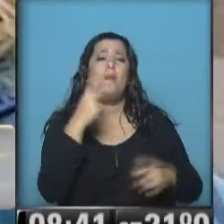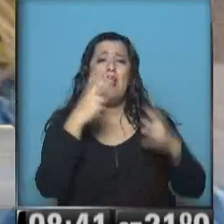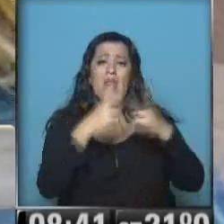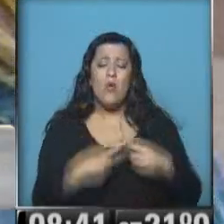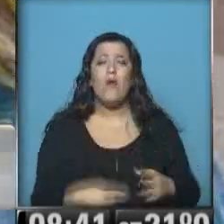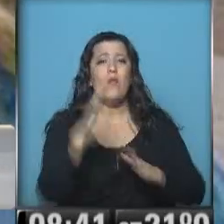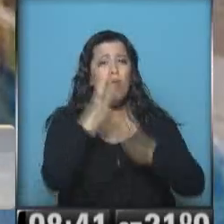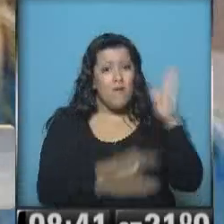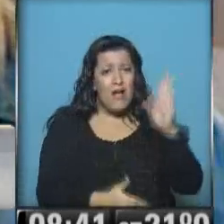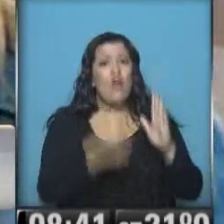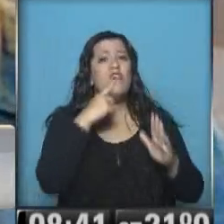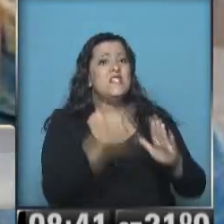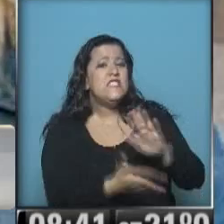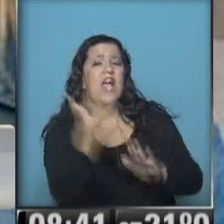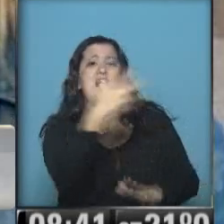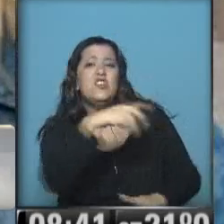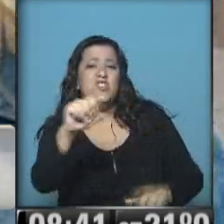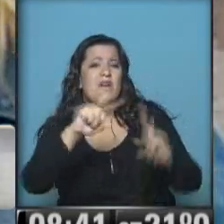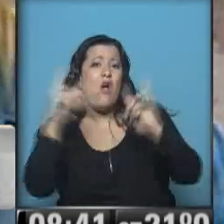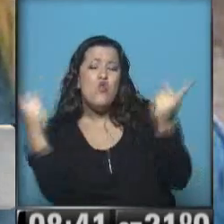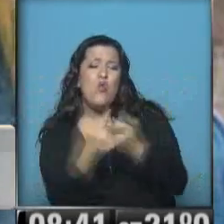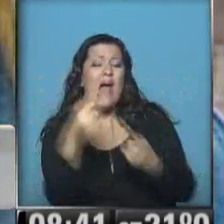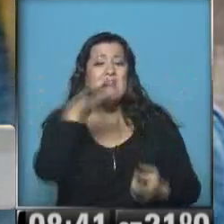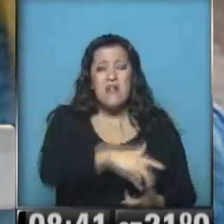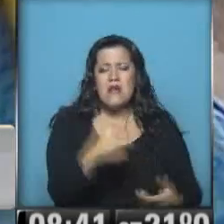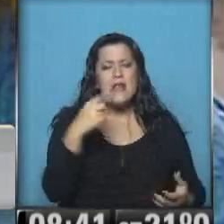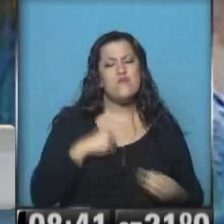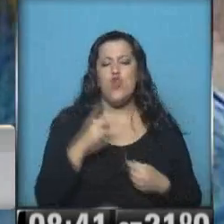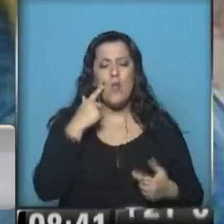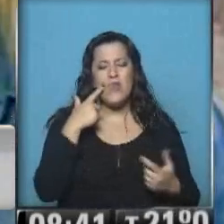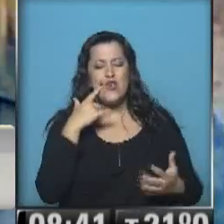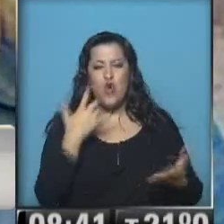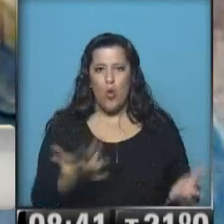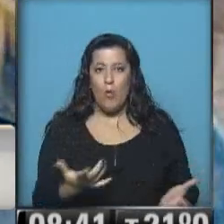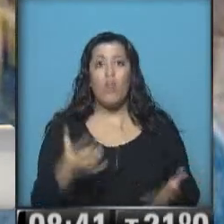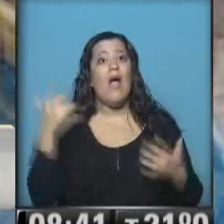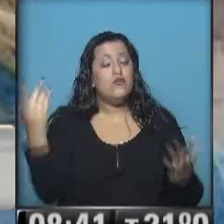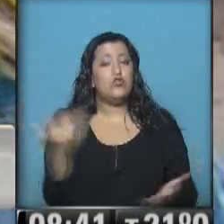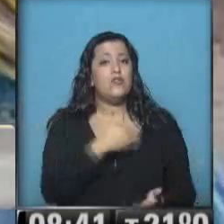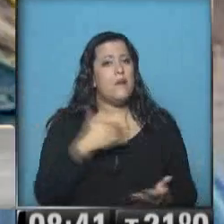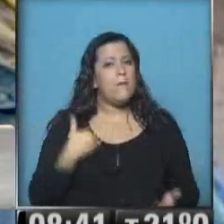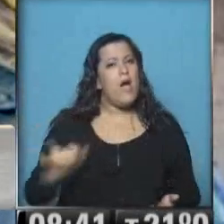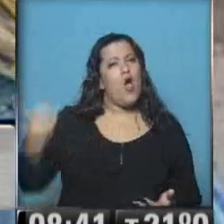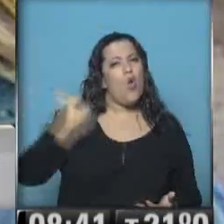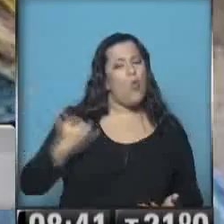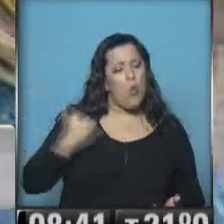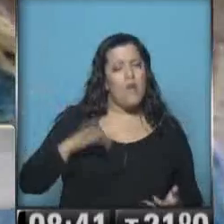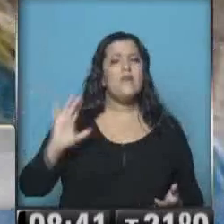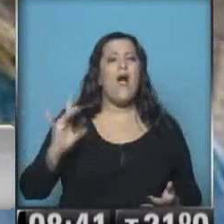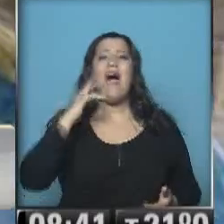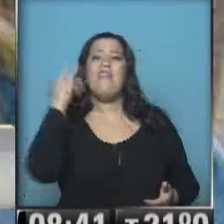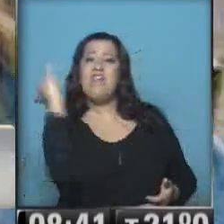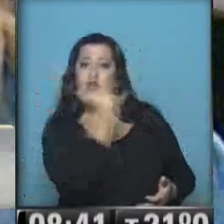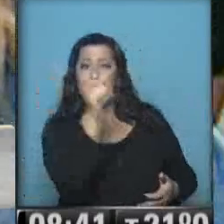colegio donde la niña no se sentía cómoda bueno vino presentó esta denuncia en el jardín de